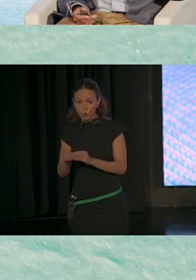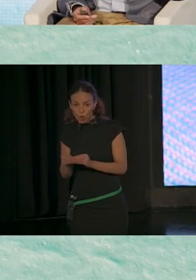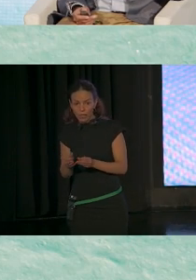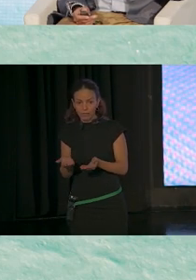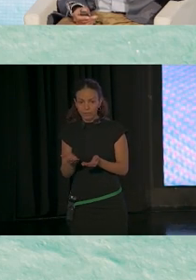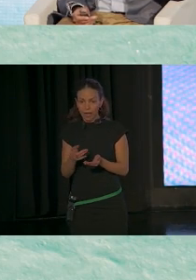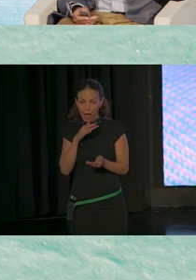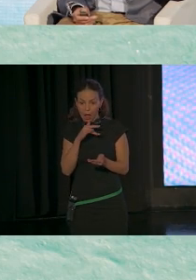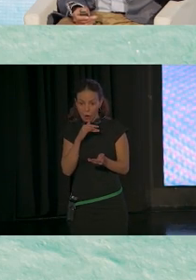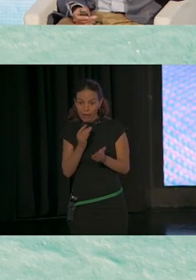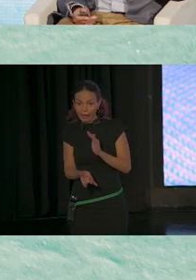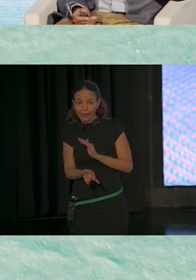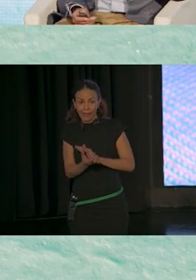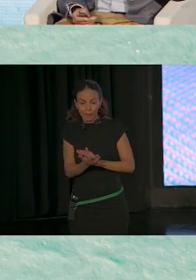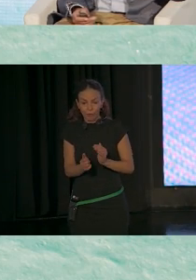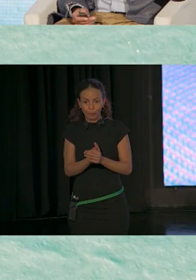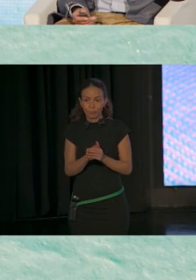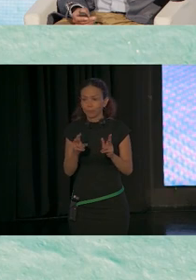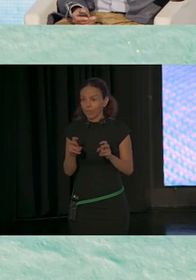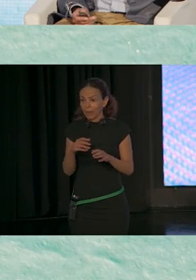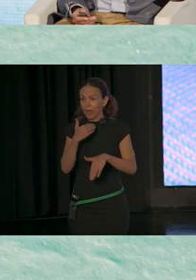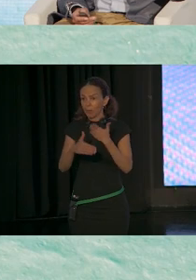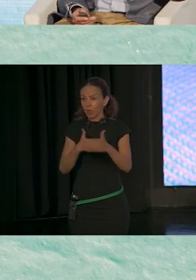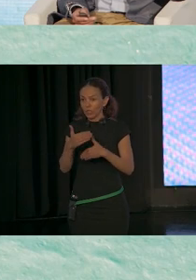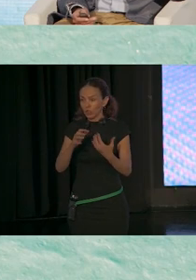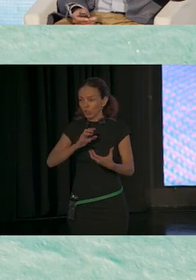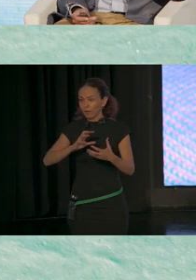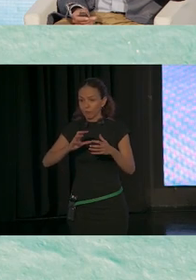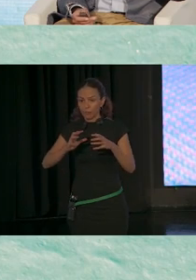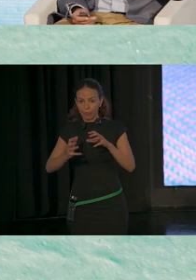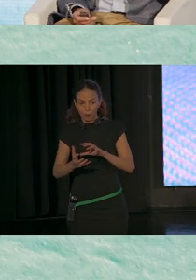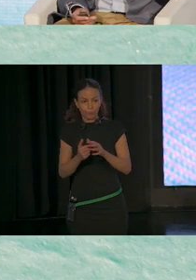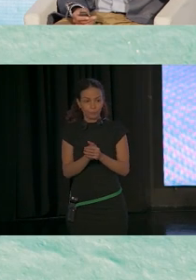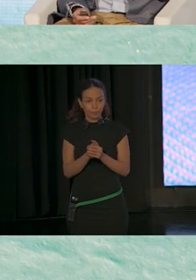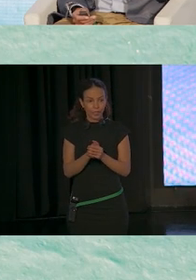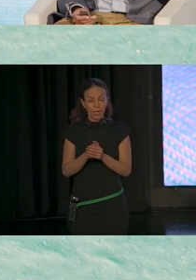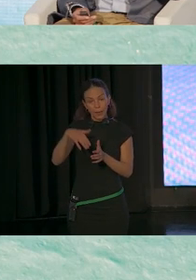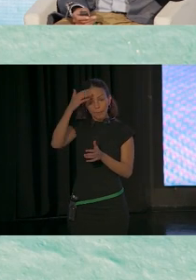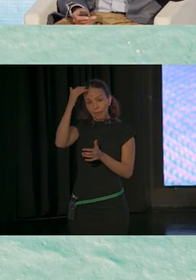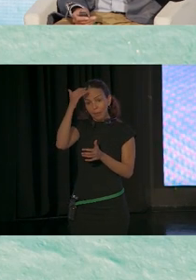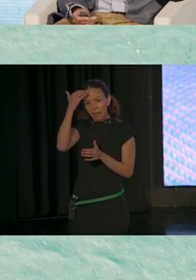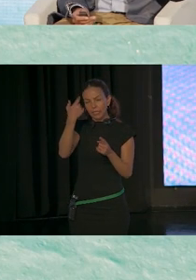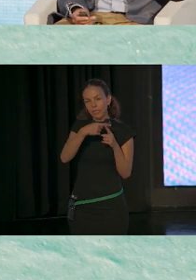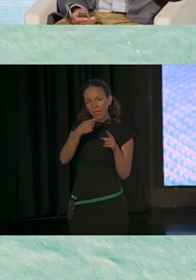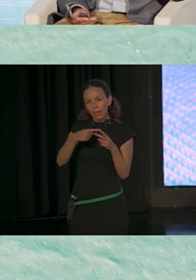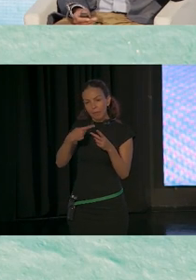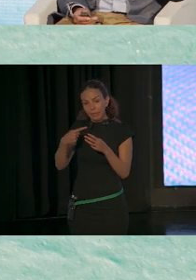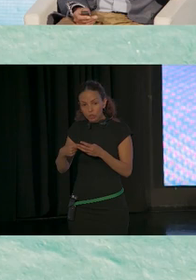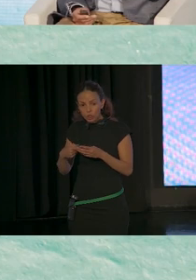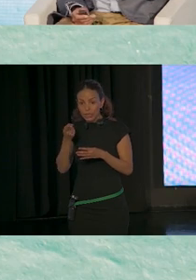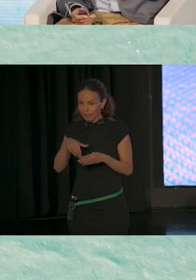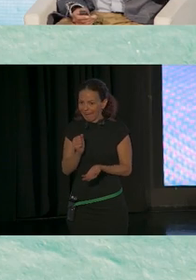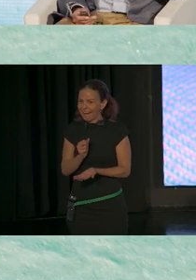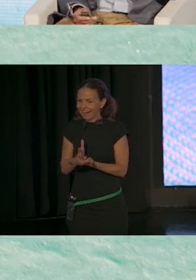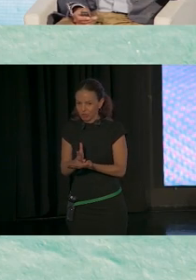está construyendo sobre este proceso de transformación, los principales elementos y luego los retos, que